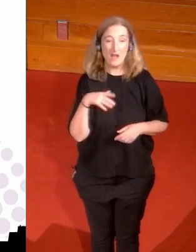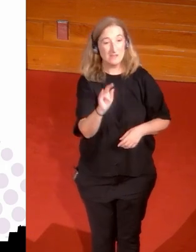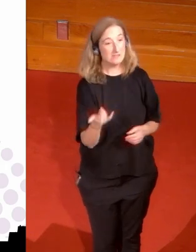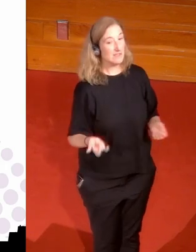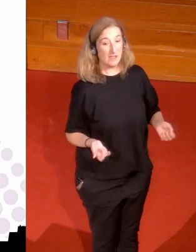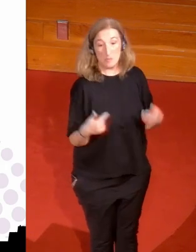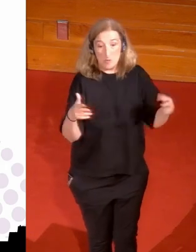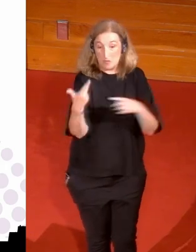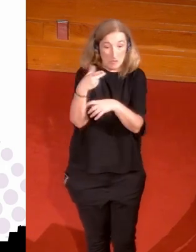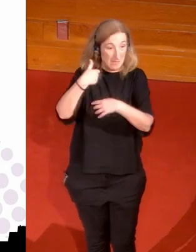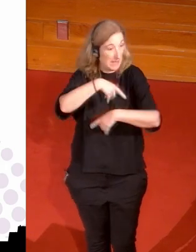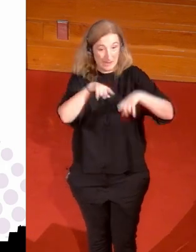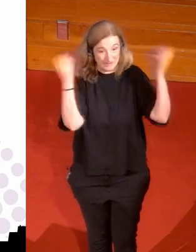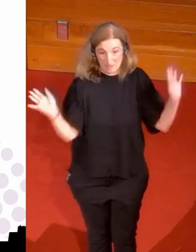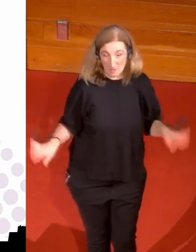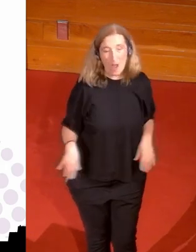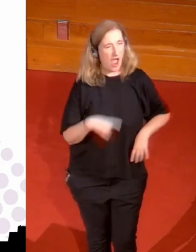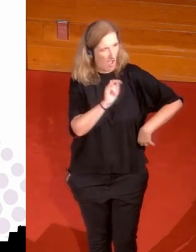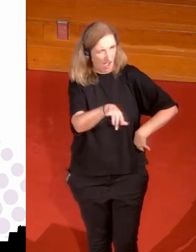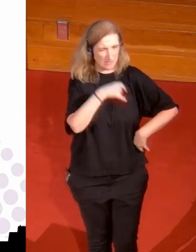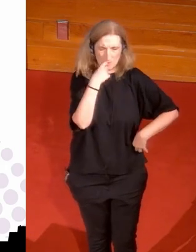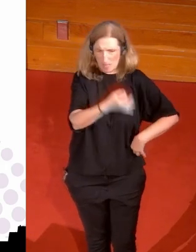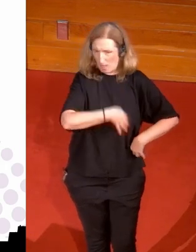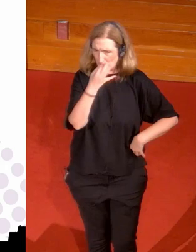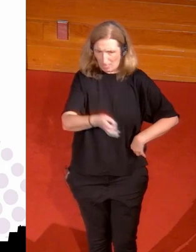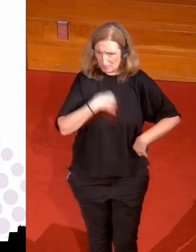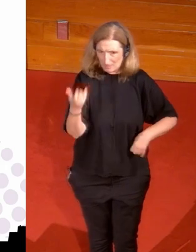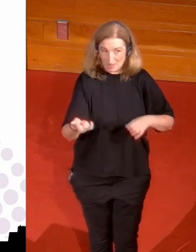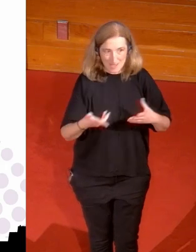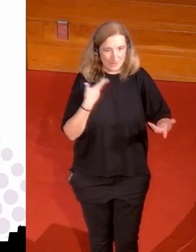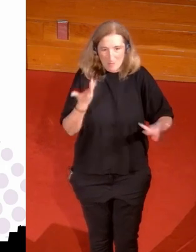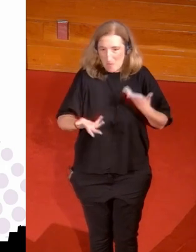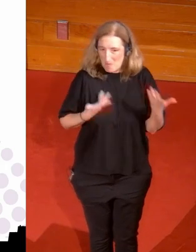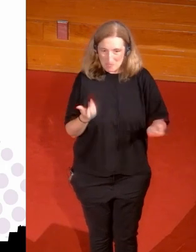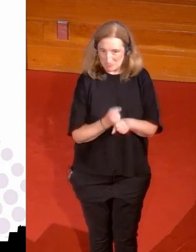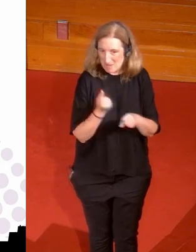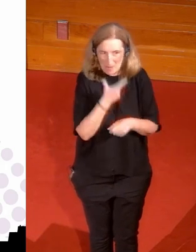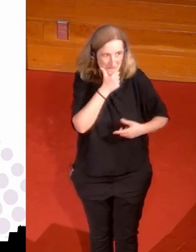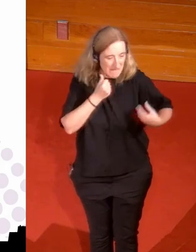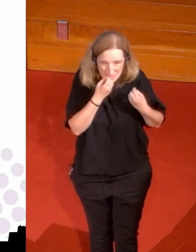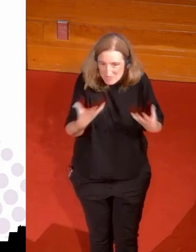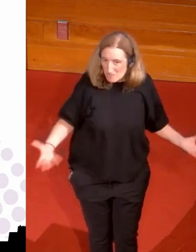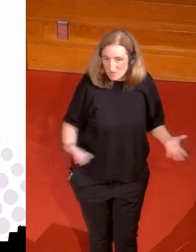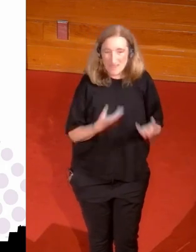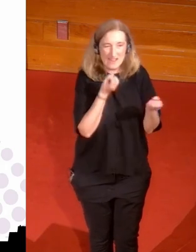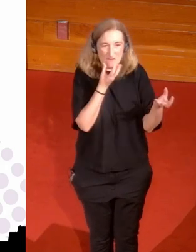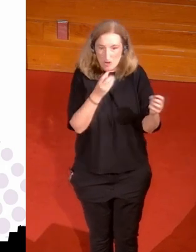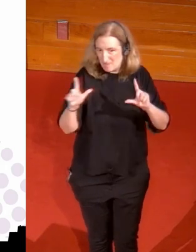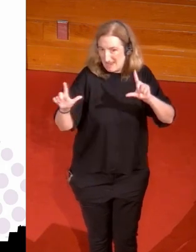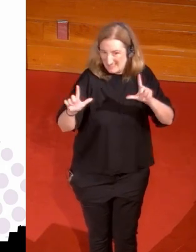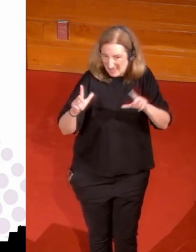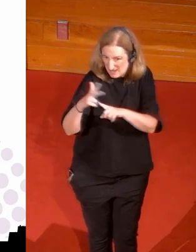tal como si no estuviera la la cámara y eso es muy agradecido hacer información y hacer información para